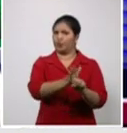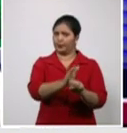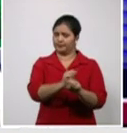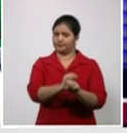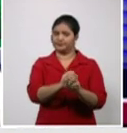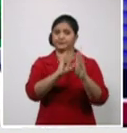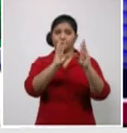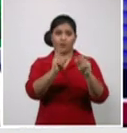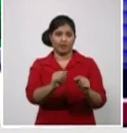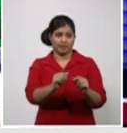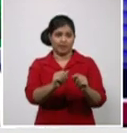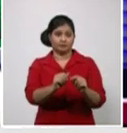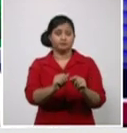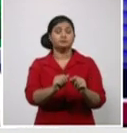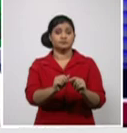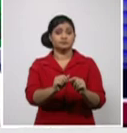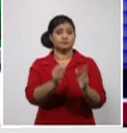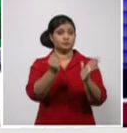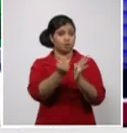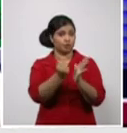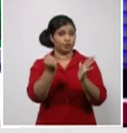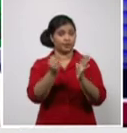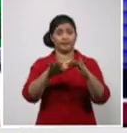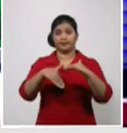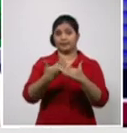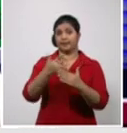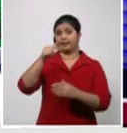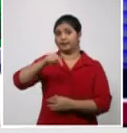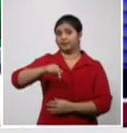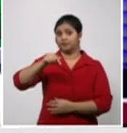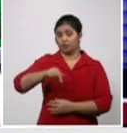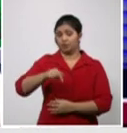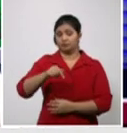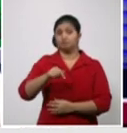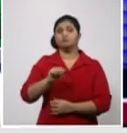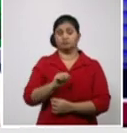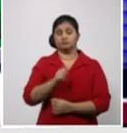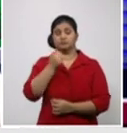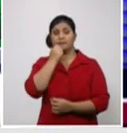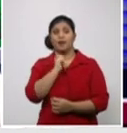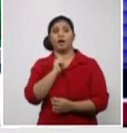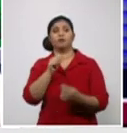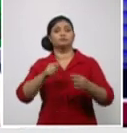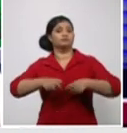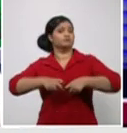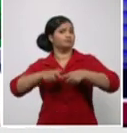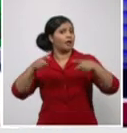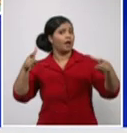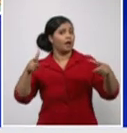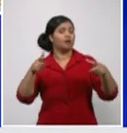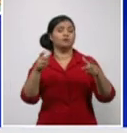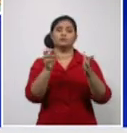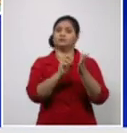confirmados en el día de hoy, pues la más alta, la provincia de La Habana,